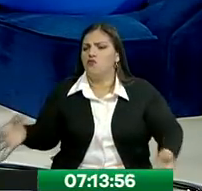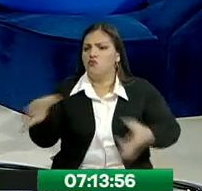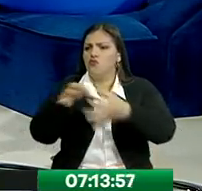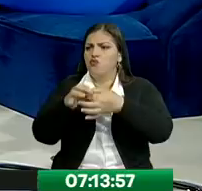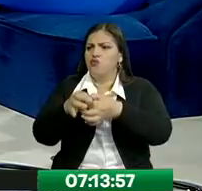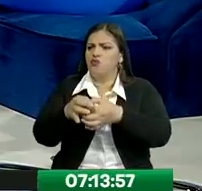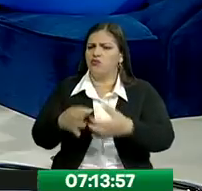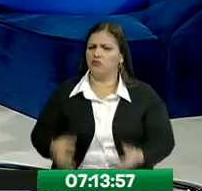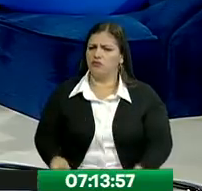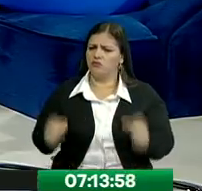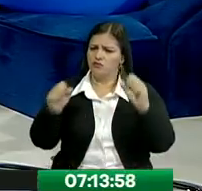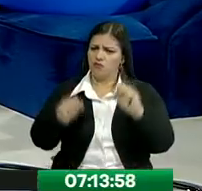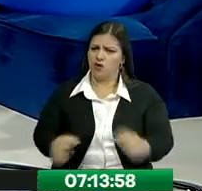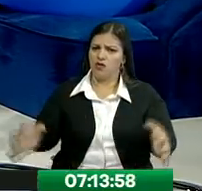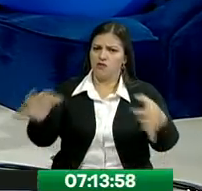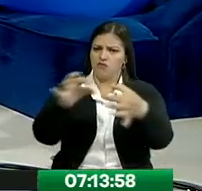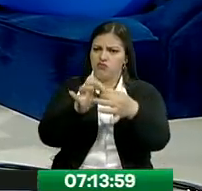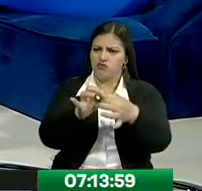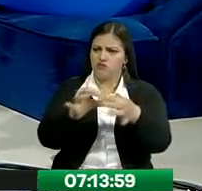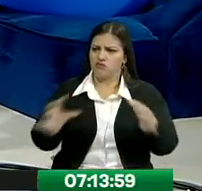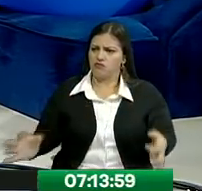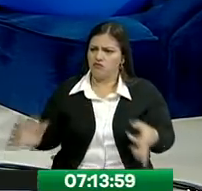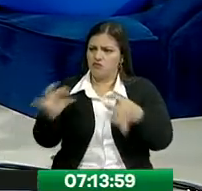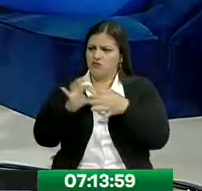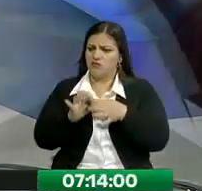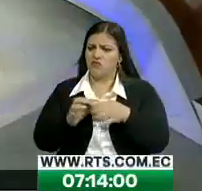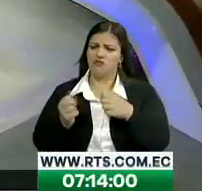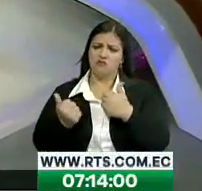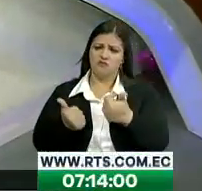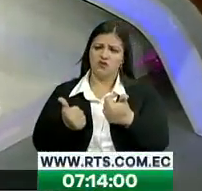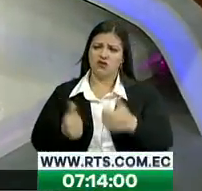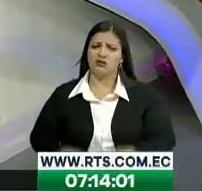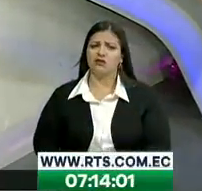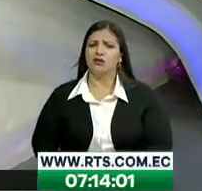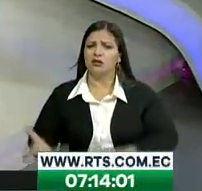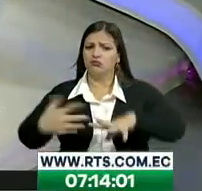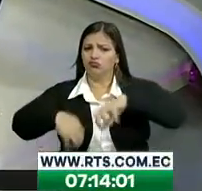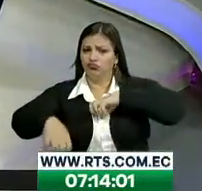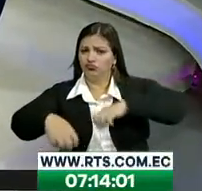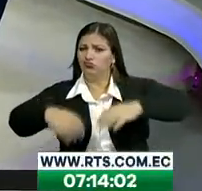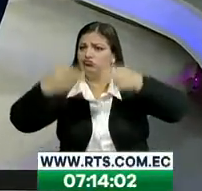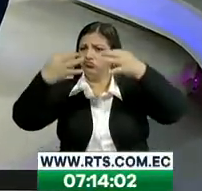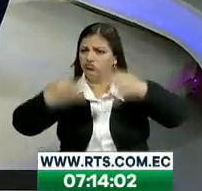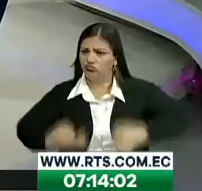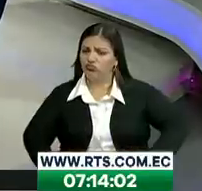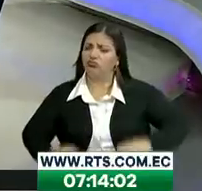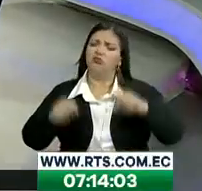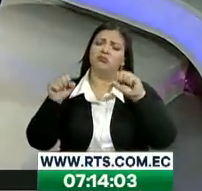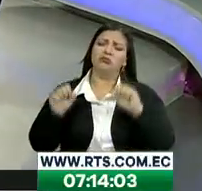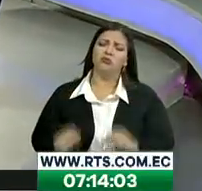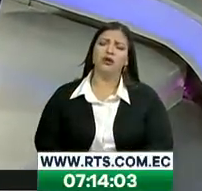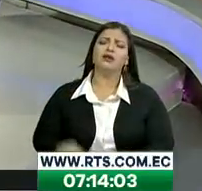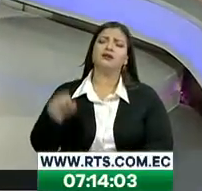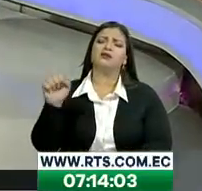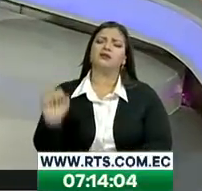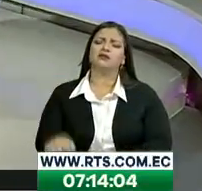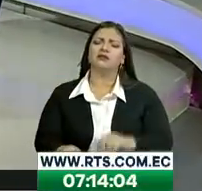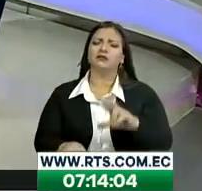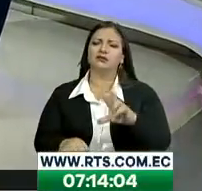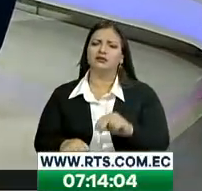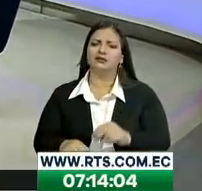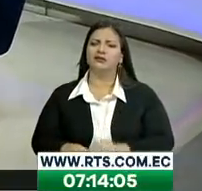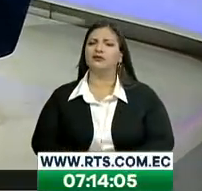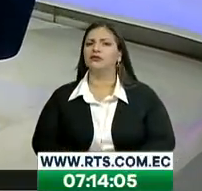de tal manera que puedan, como antes, dar prioridad y un trabajo apropiado y adecuado para mejorar la productividad y